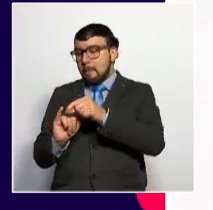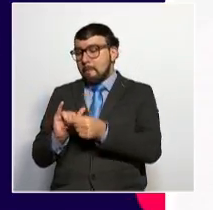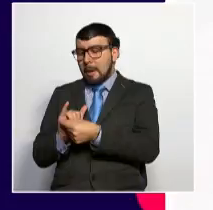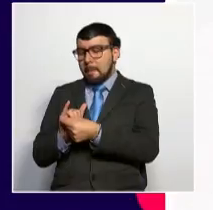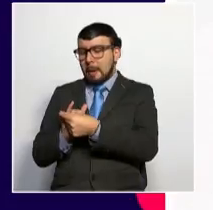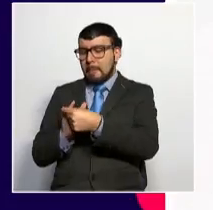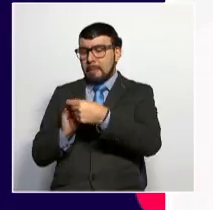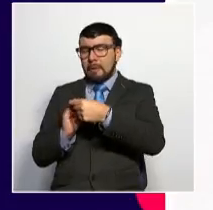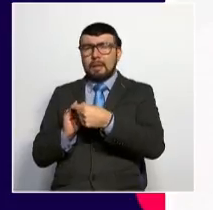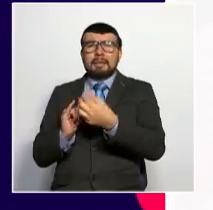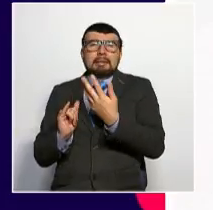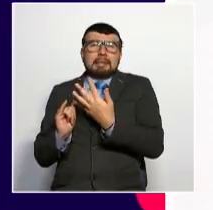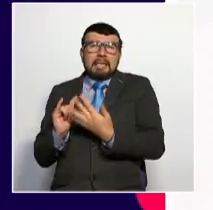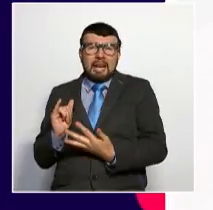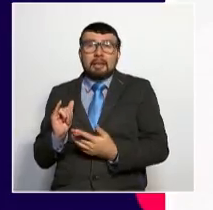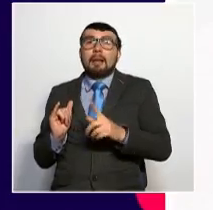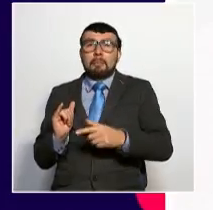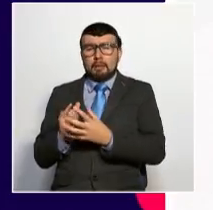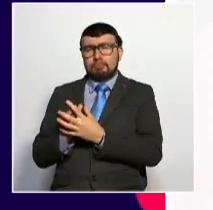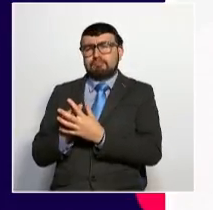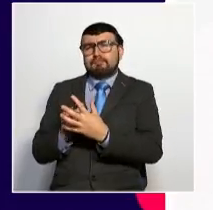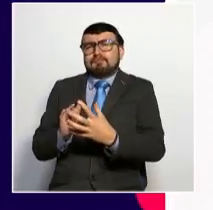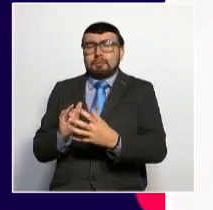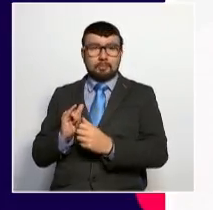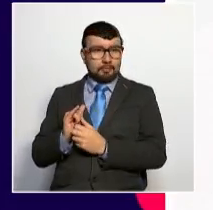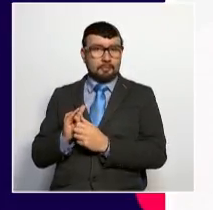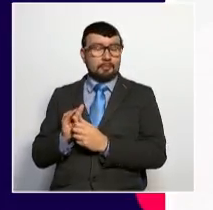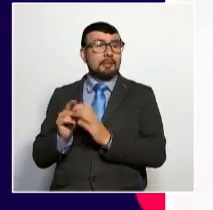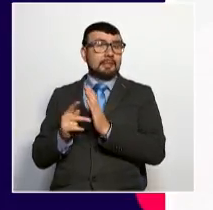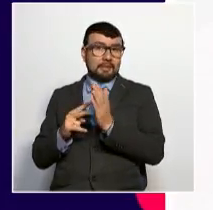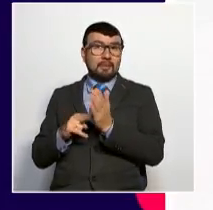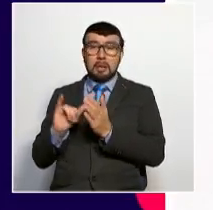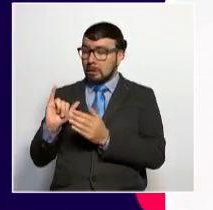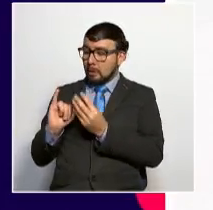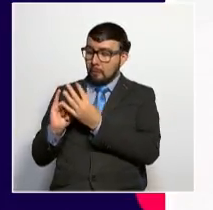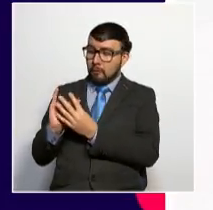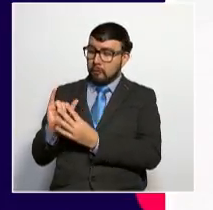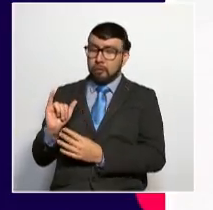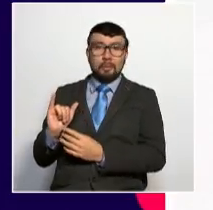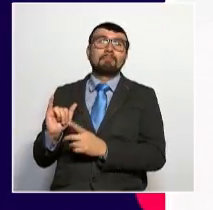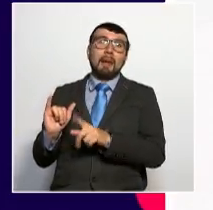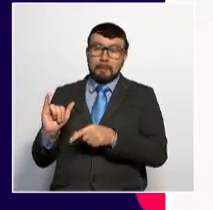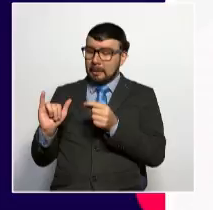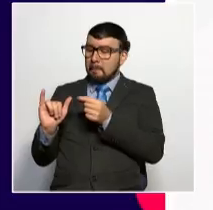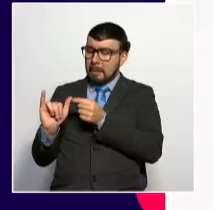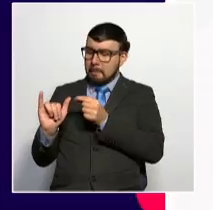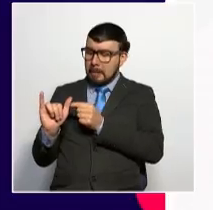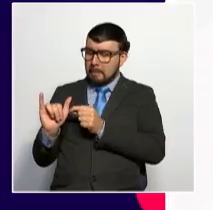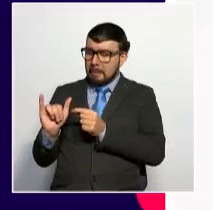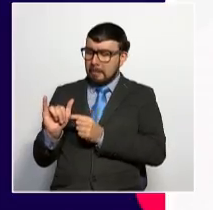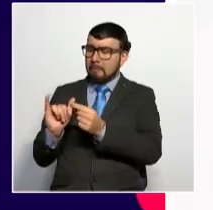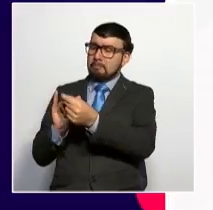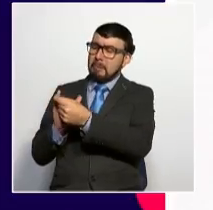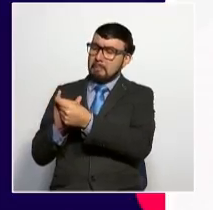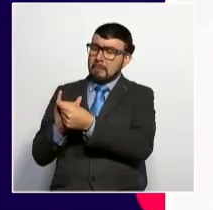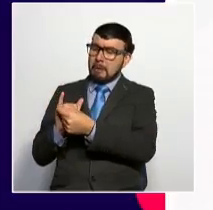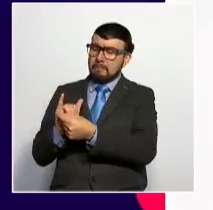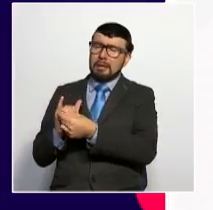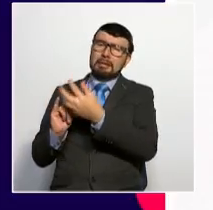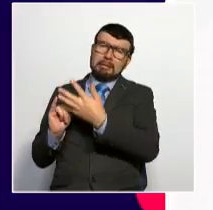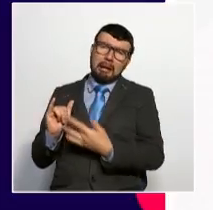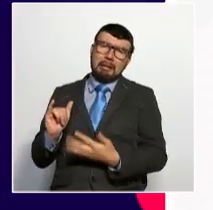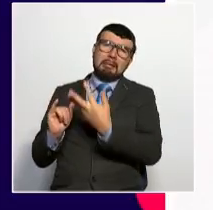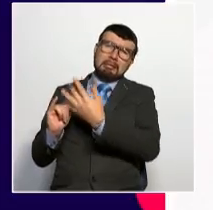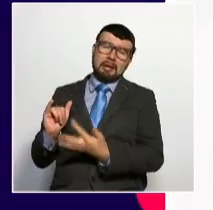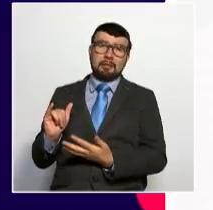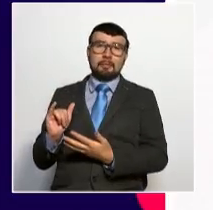sangran también y se inflaman. Menstrua por fuera. Entonces, sí, entonces estas cada mes van a sangrar y van a sangrar. Entonces, ¿qué pasa con el